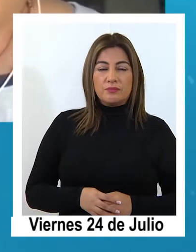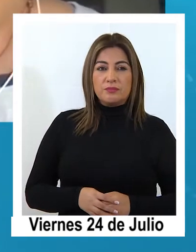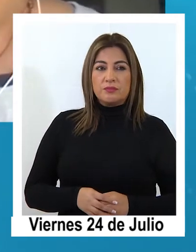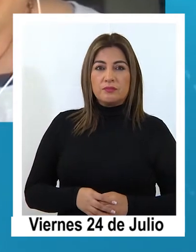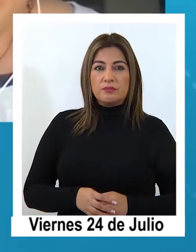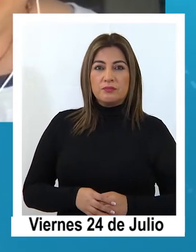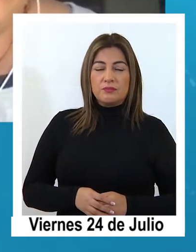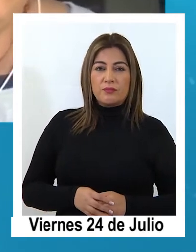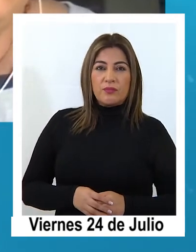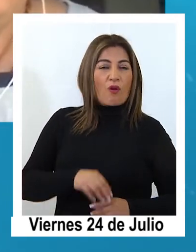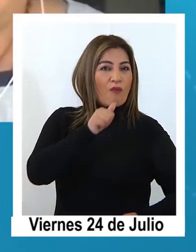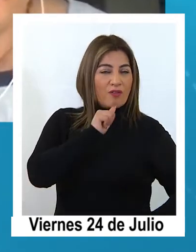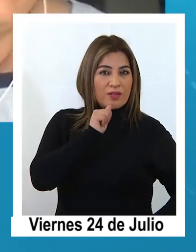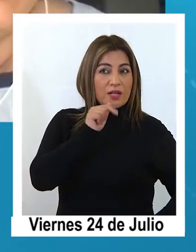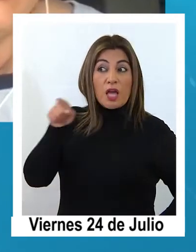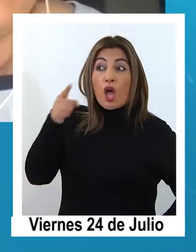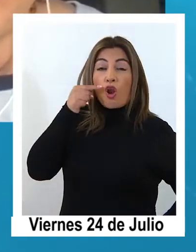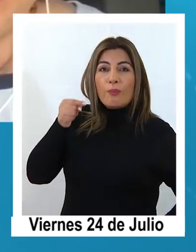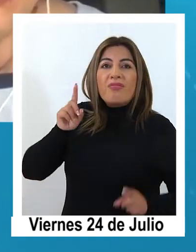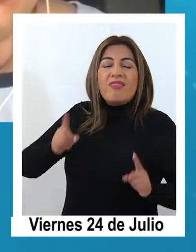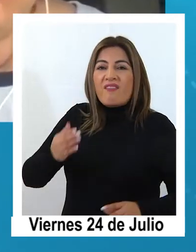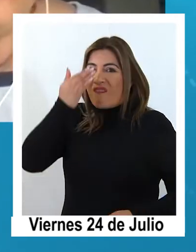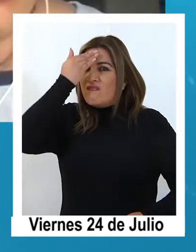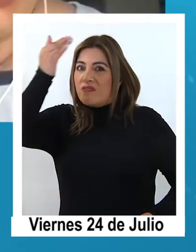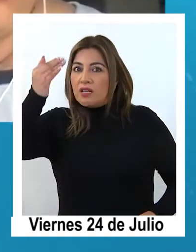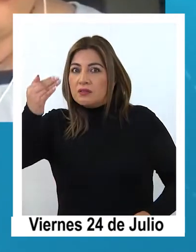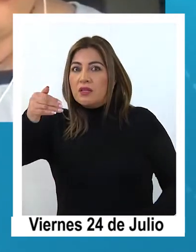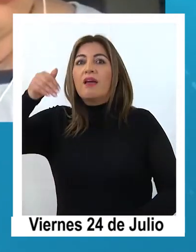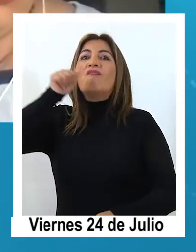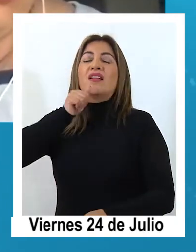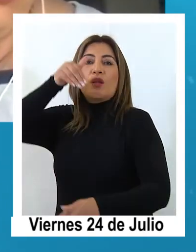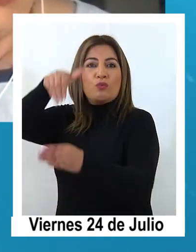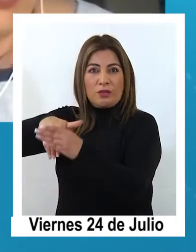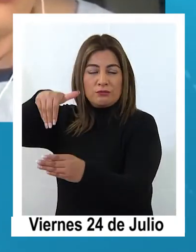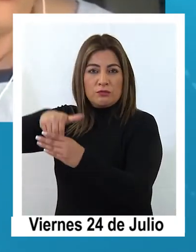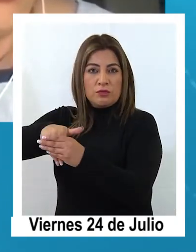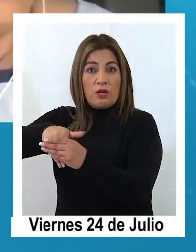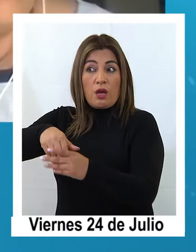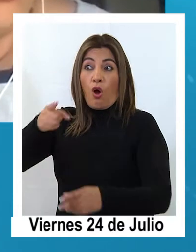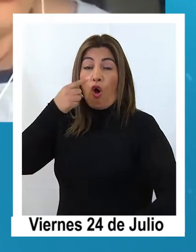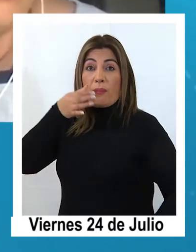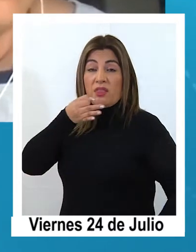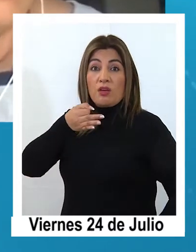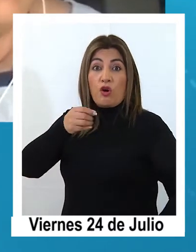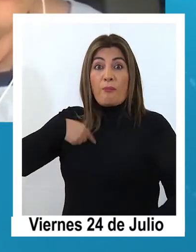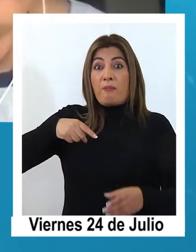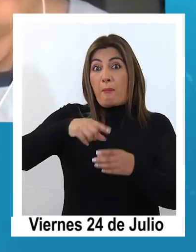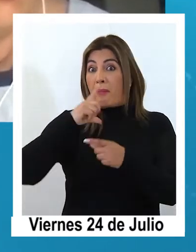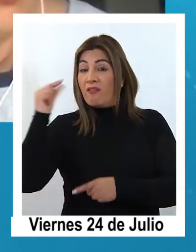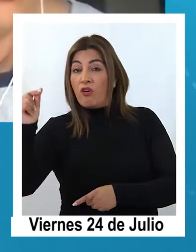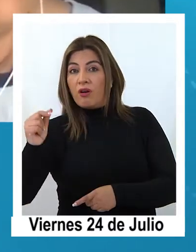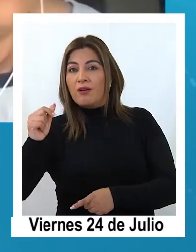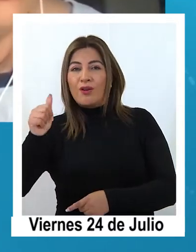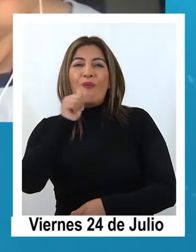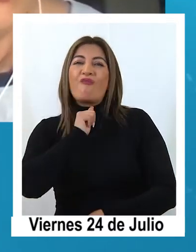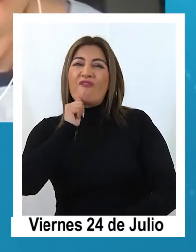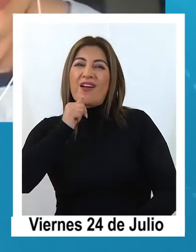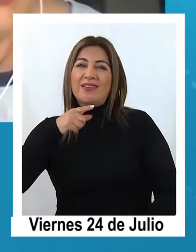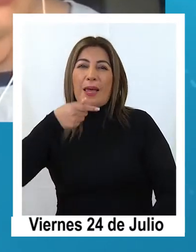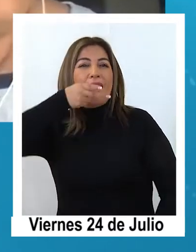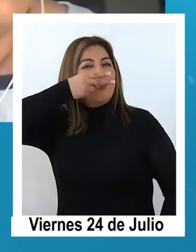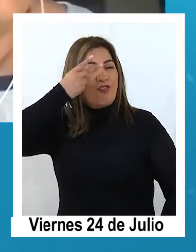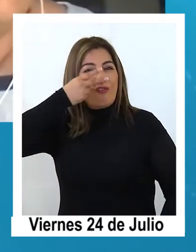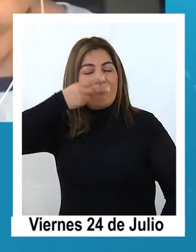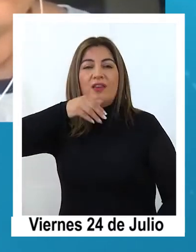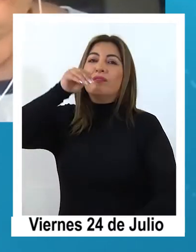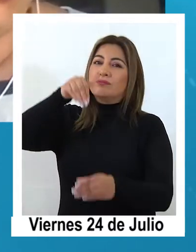O no lo tiene él. Pero él tiene que enfrentar también una elección, porque él dijo, yo no me voy a retirar porque va a haber una elección en noviembre.